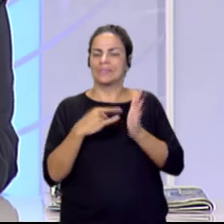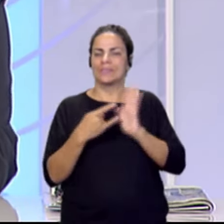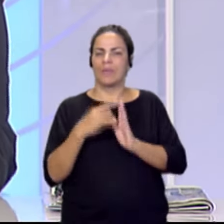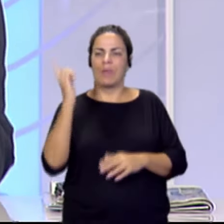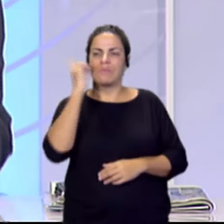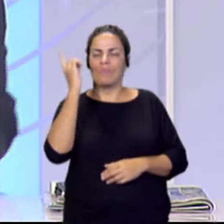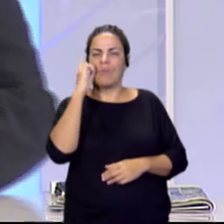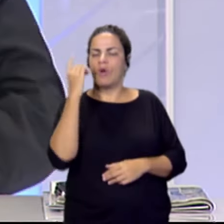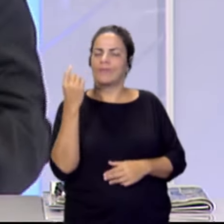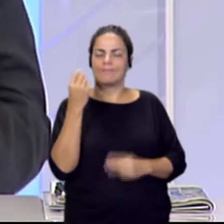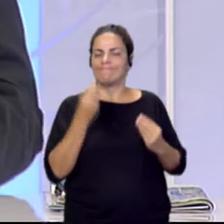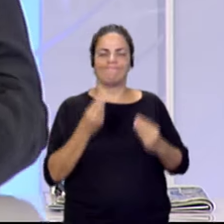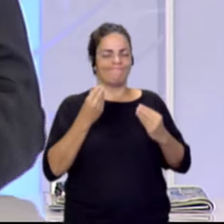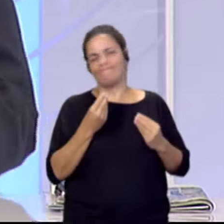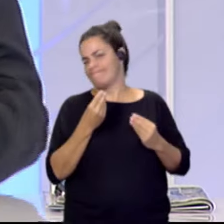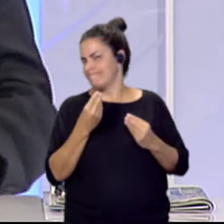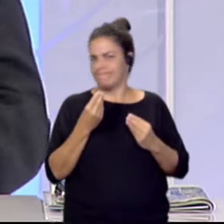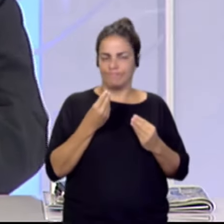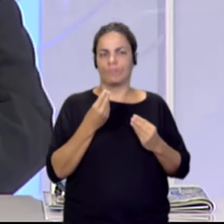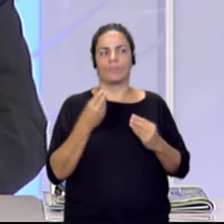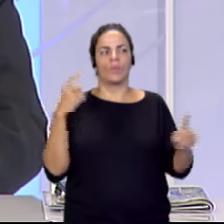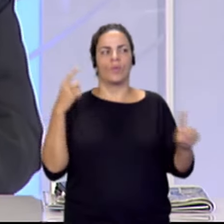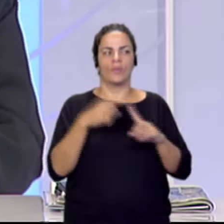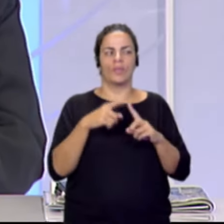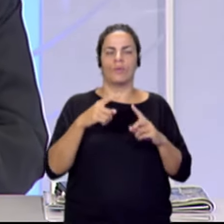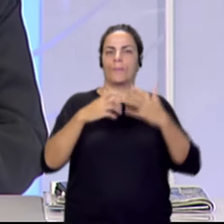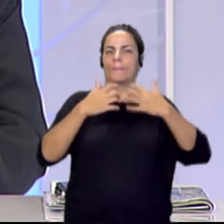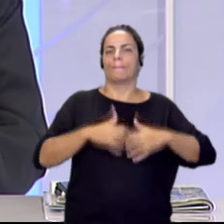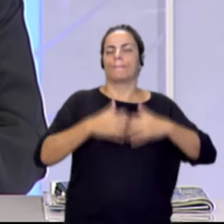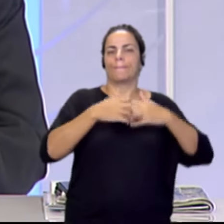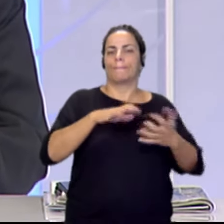móvil para implementar mecanismos que puedan,